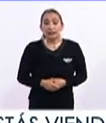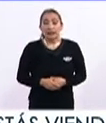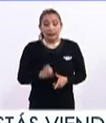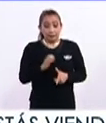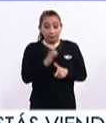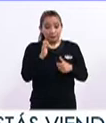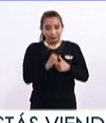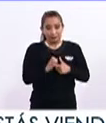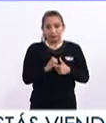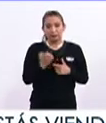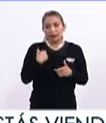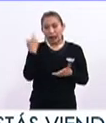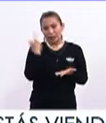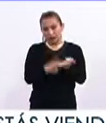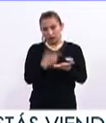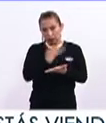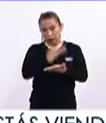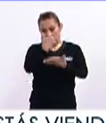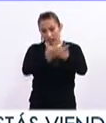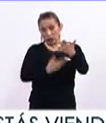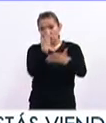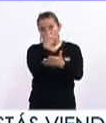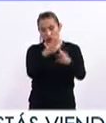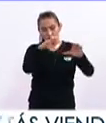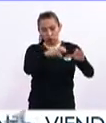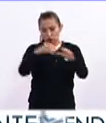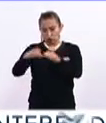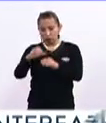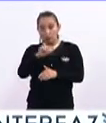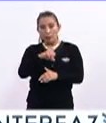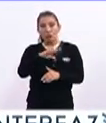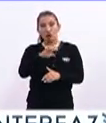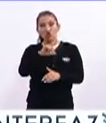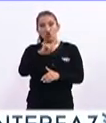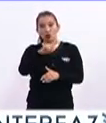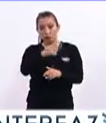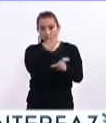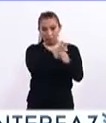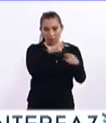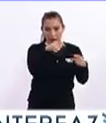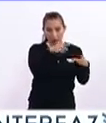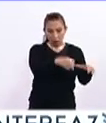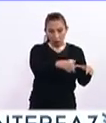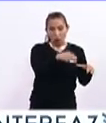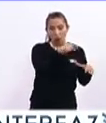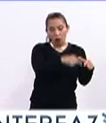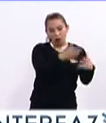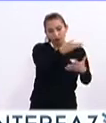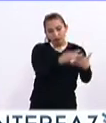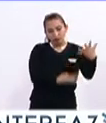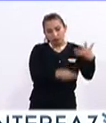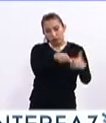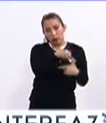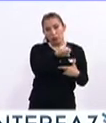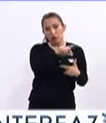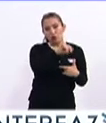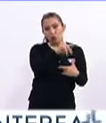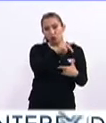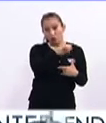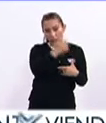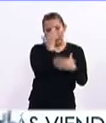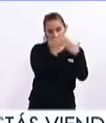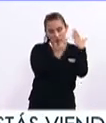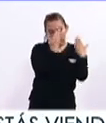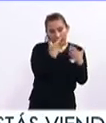Y básicamente consta de dos módulos principales. El primer módulo es un módulo de estudio